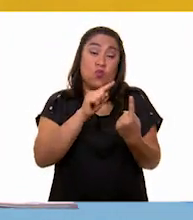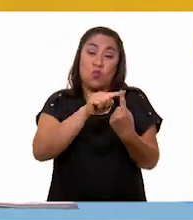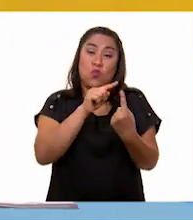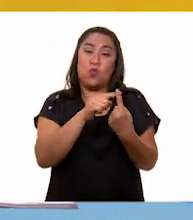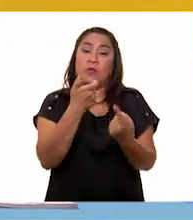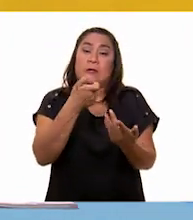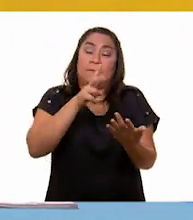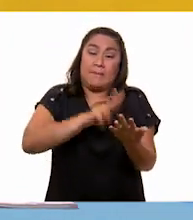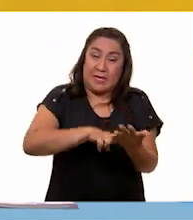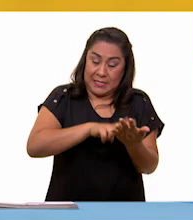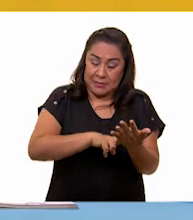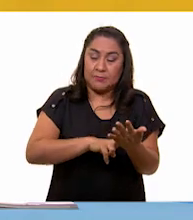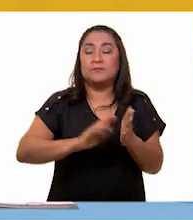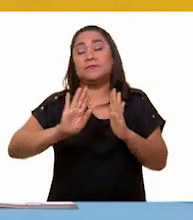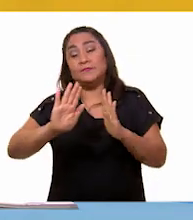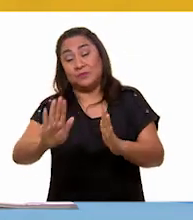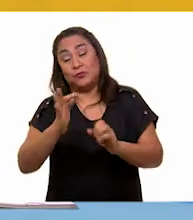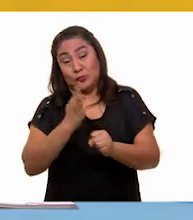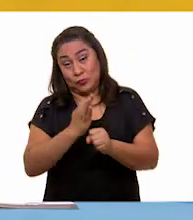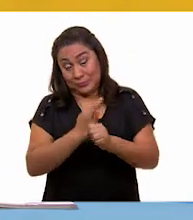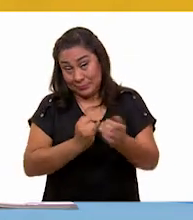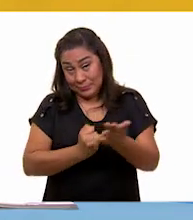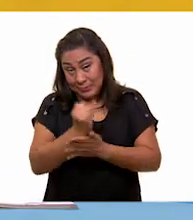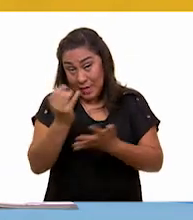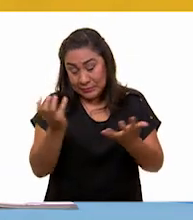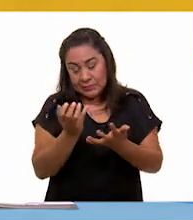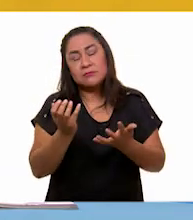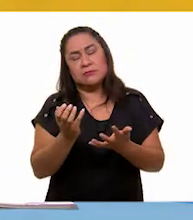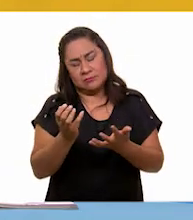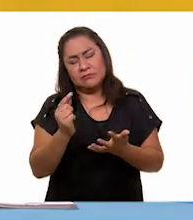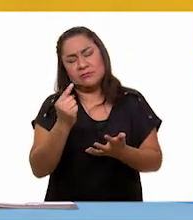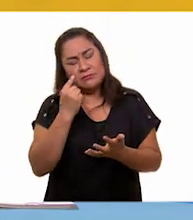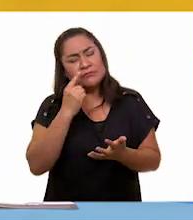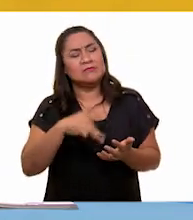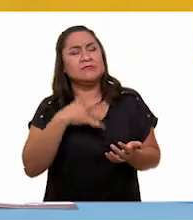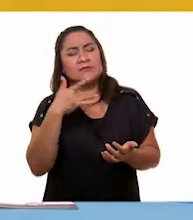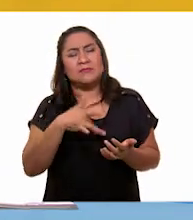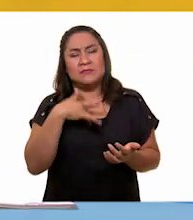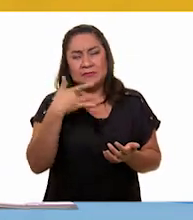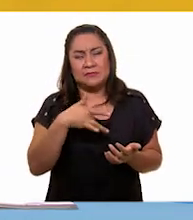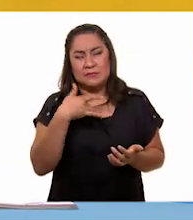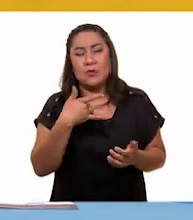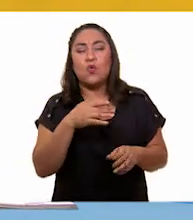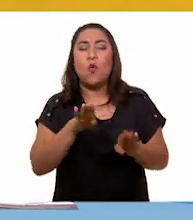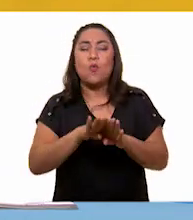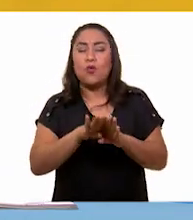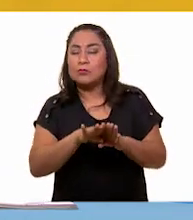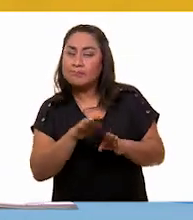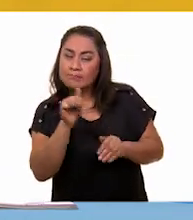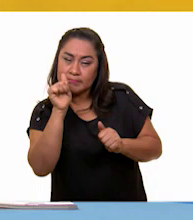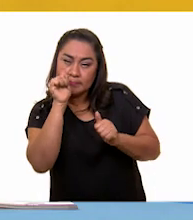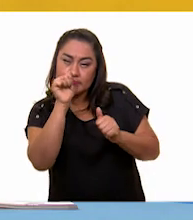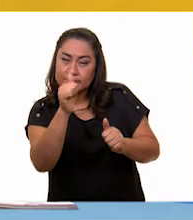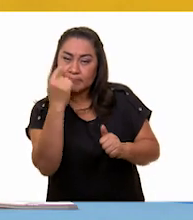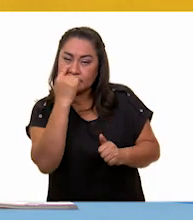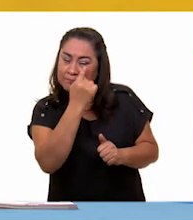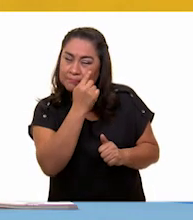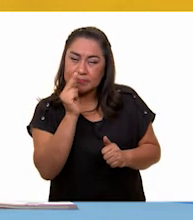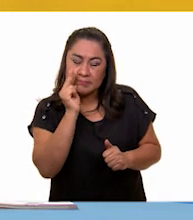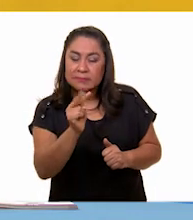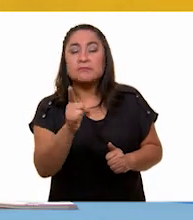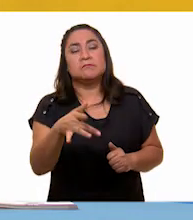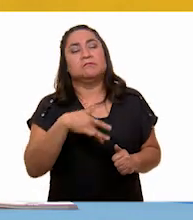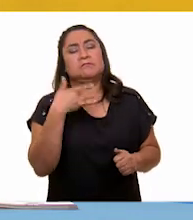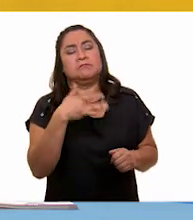antes de pasar al procedimiento formal, realicemos algunas estimaciones a ojo de buenos matemáticos.